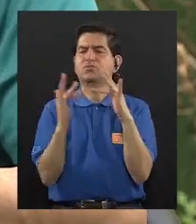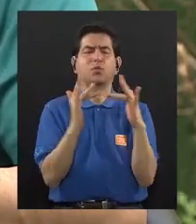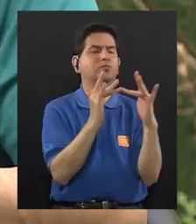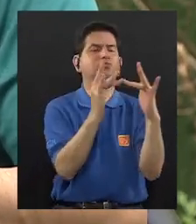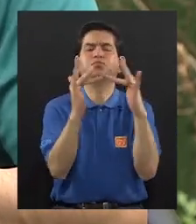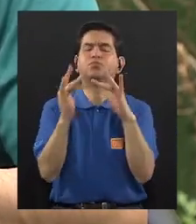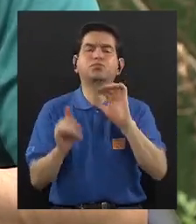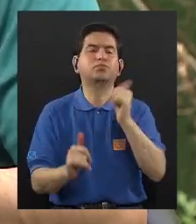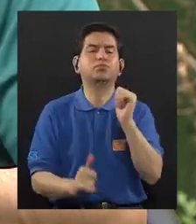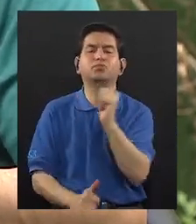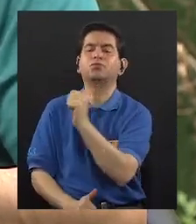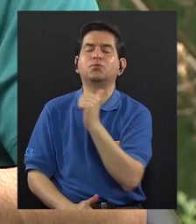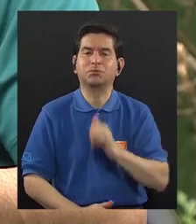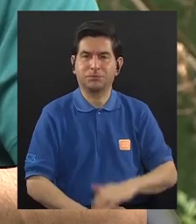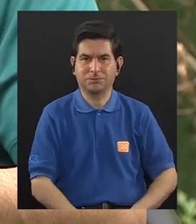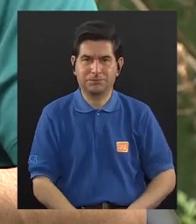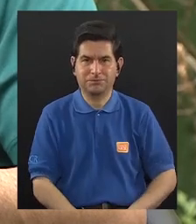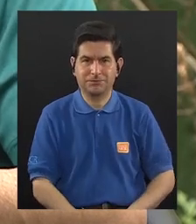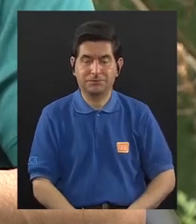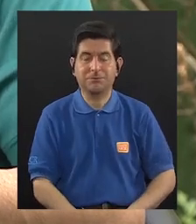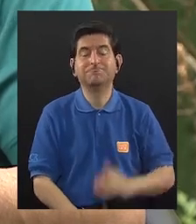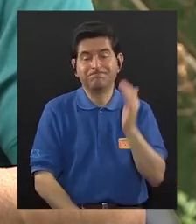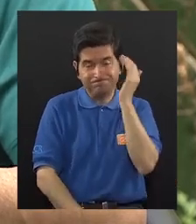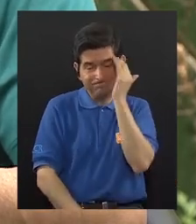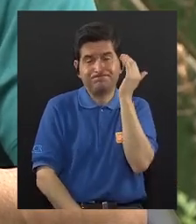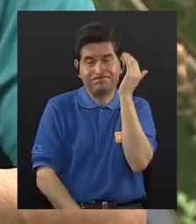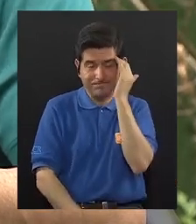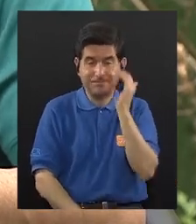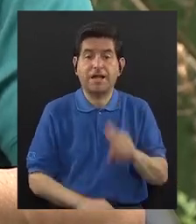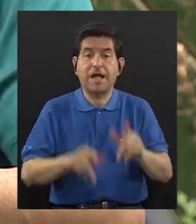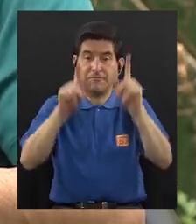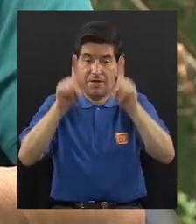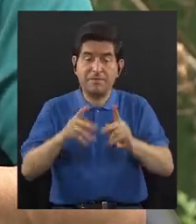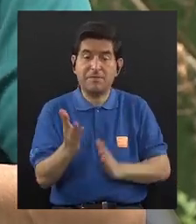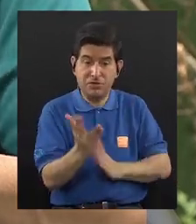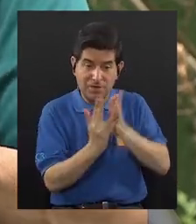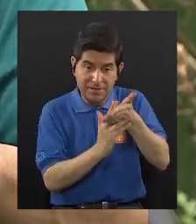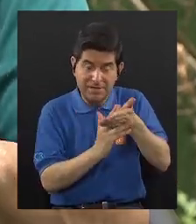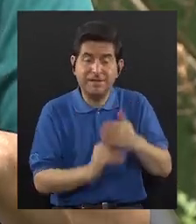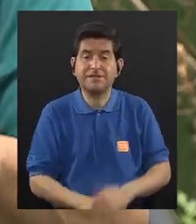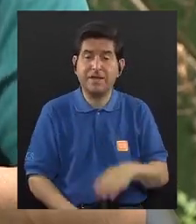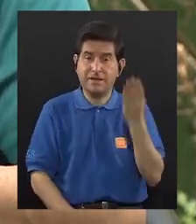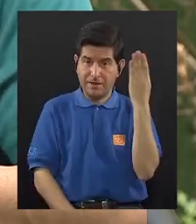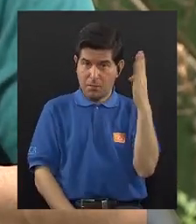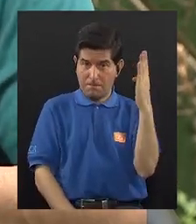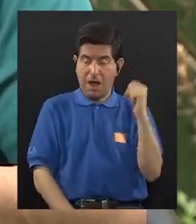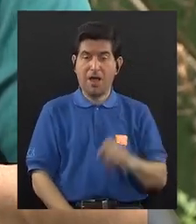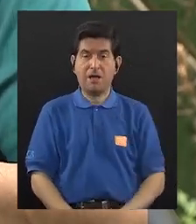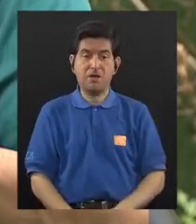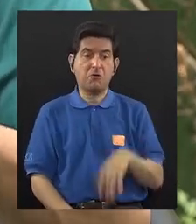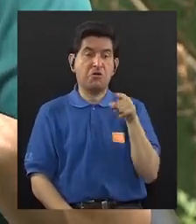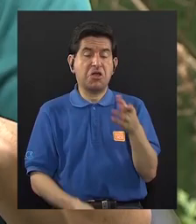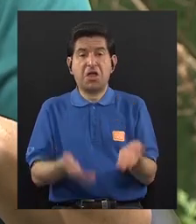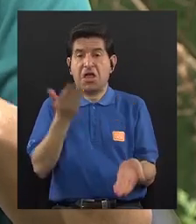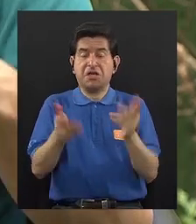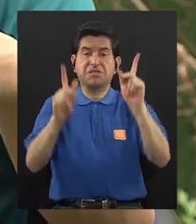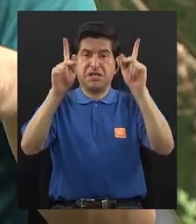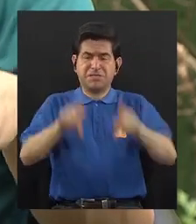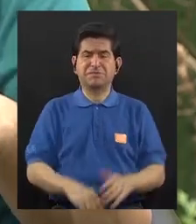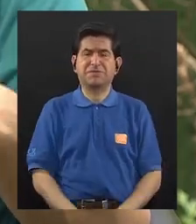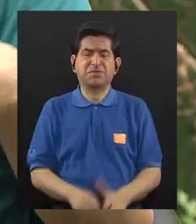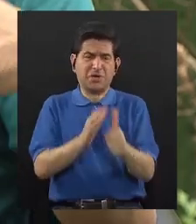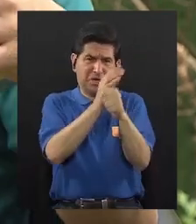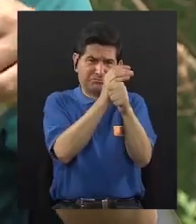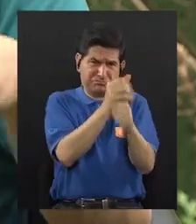con otras personas pues para nadie es un secreto que a veces las personas entregan sanitario y ahí pues hay